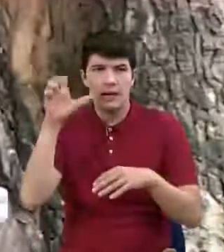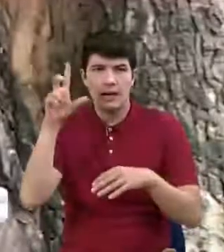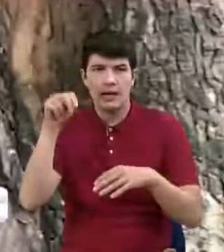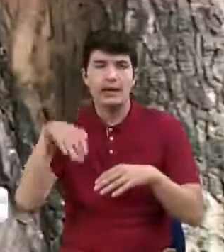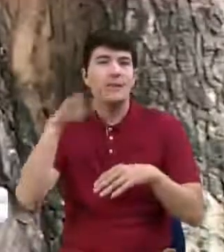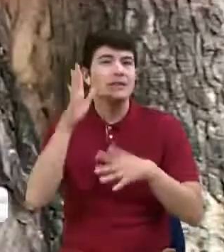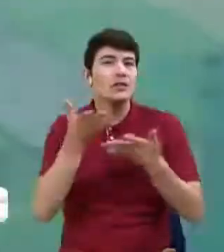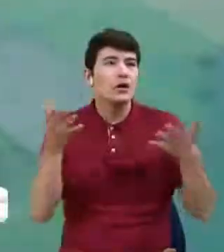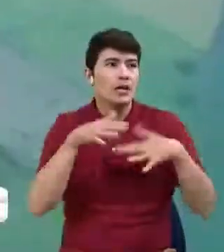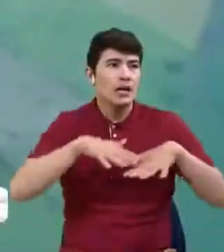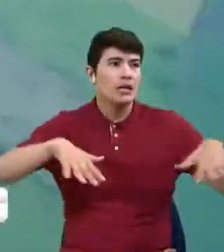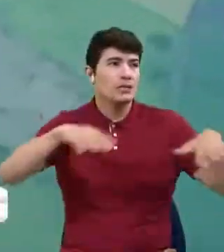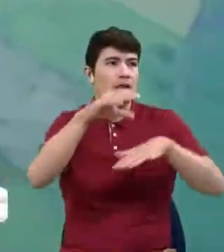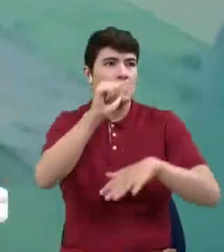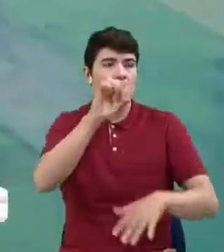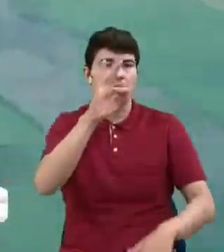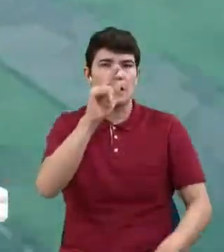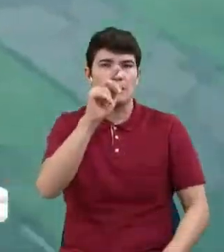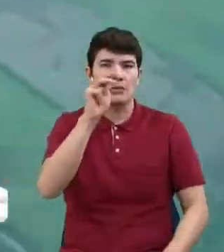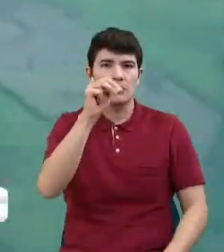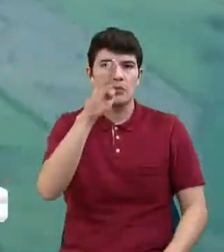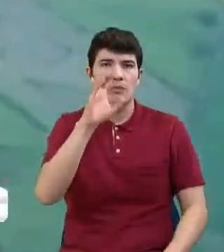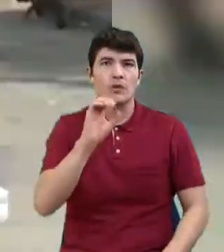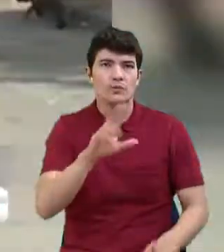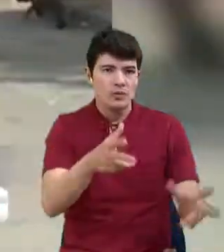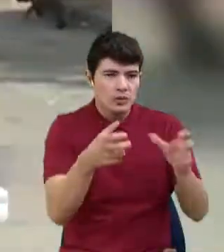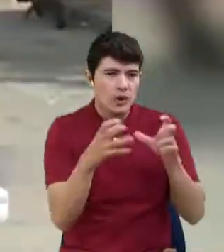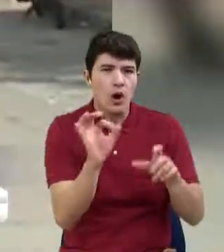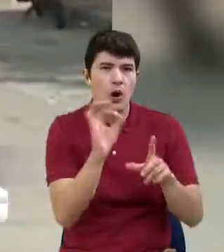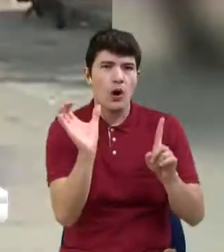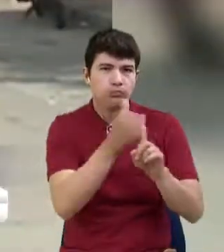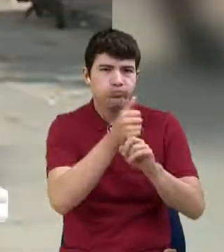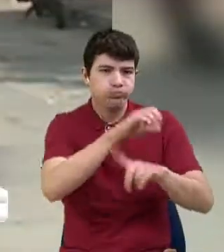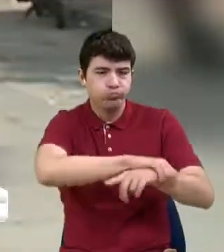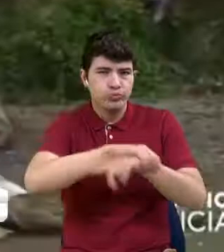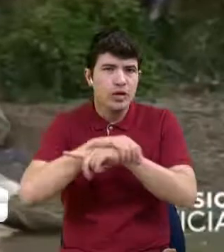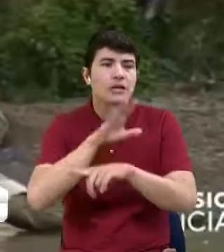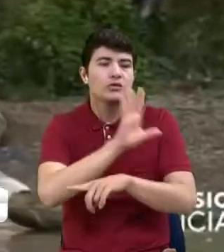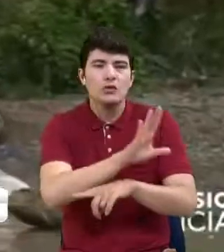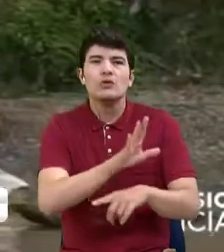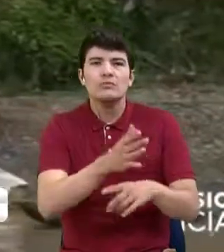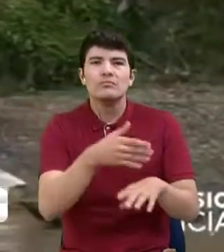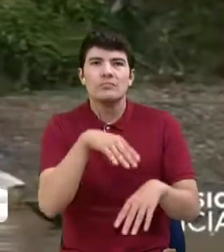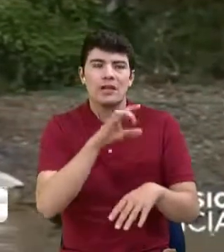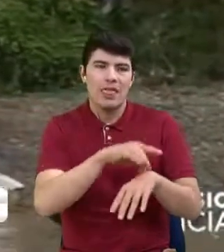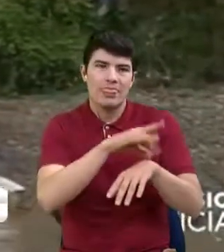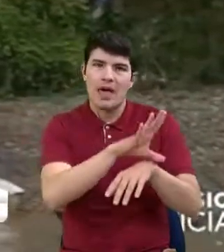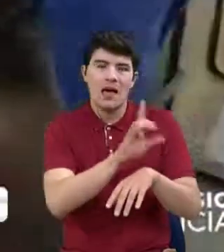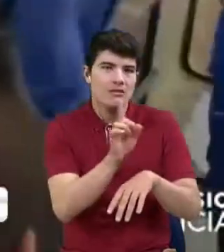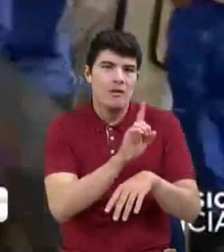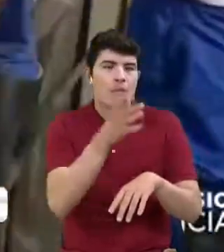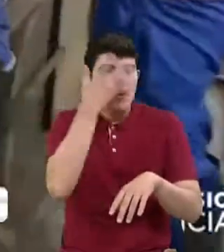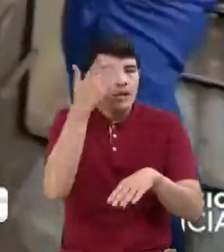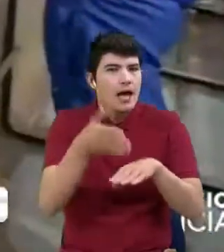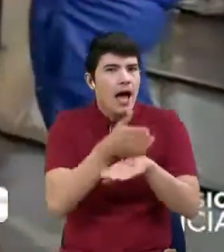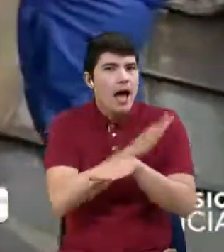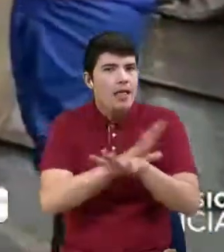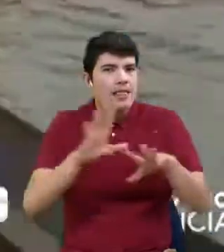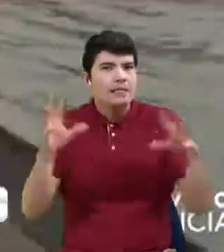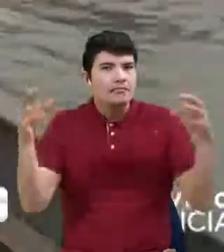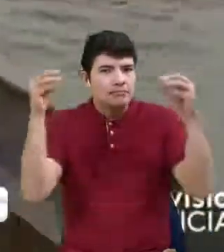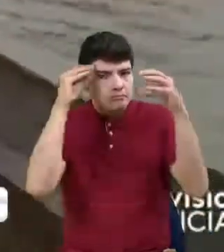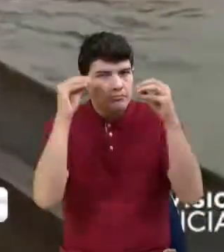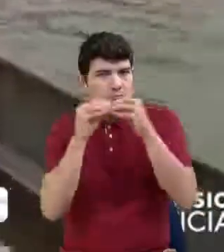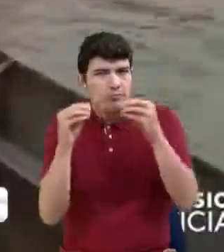catatumbo la extorsión y el secuestro delitos más marcados en la zona del catatumbo se dejarían de cometer ante un posible cese al fuego por